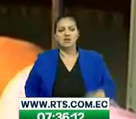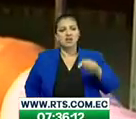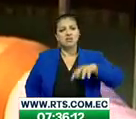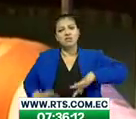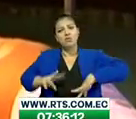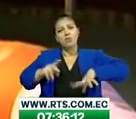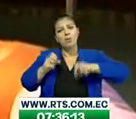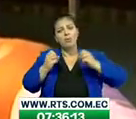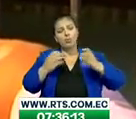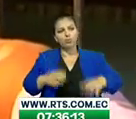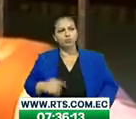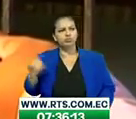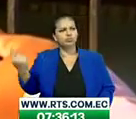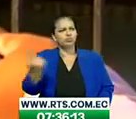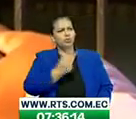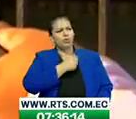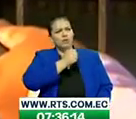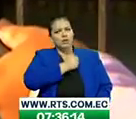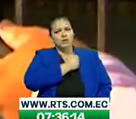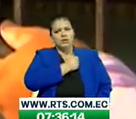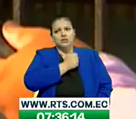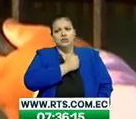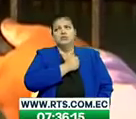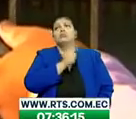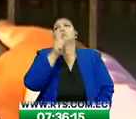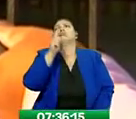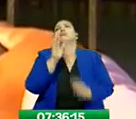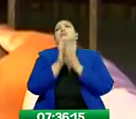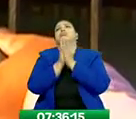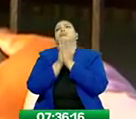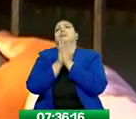estamos nomás asustados, solamente tenemos que andar nomás con la bendición de Dios porque